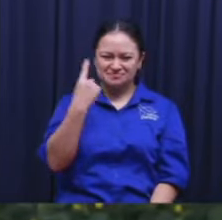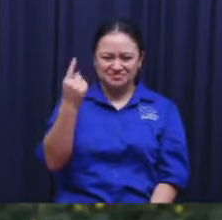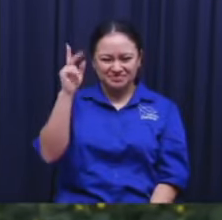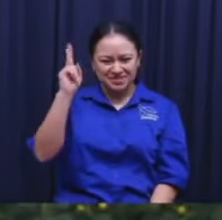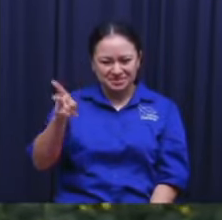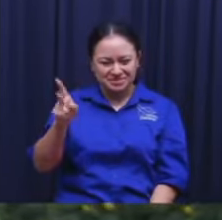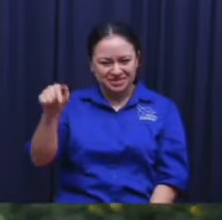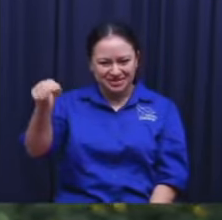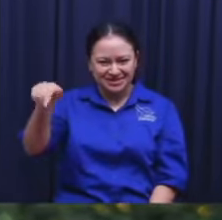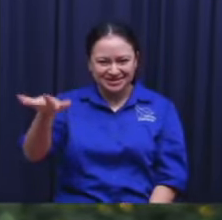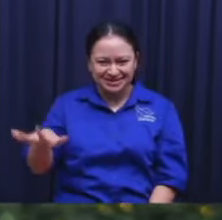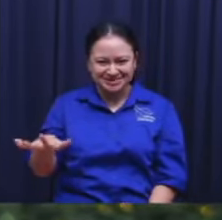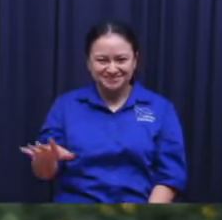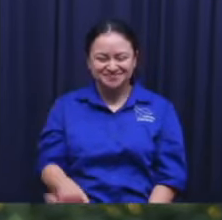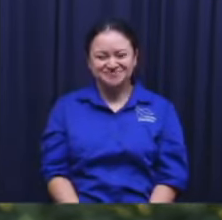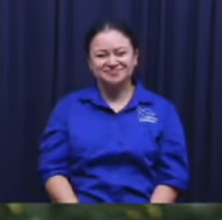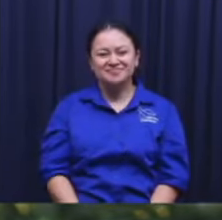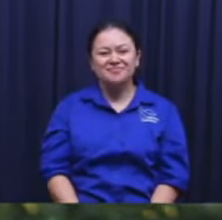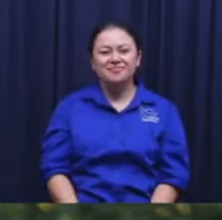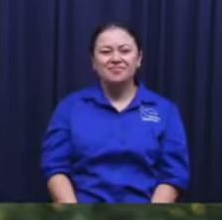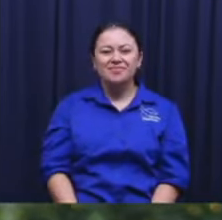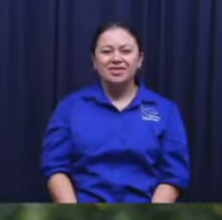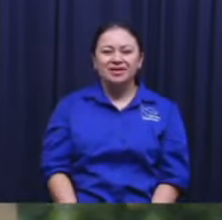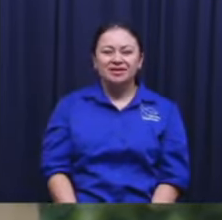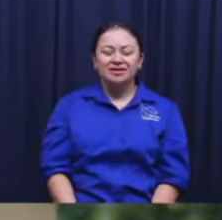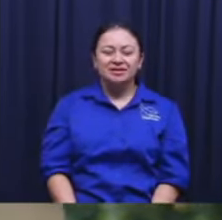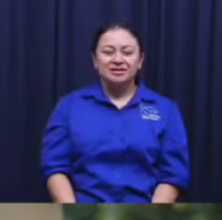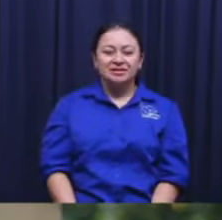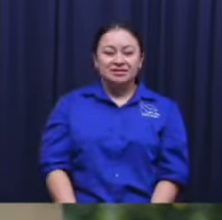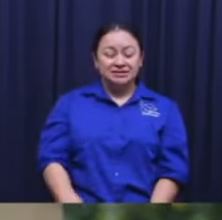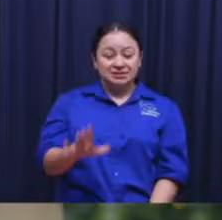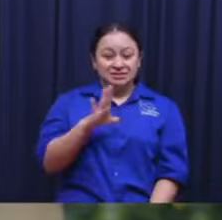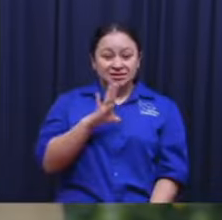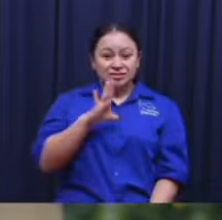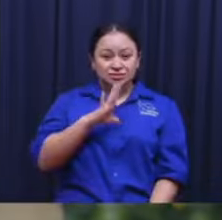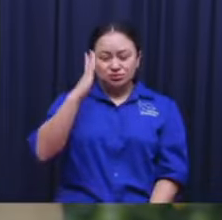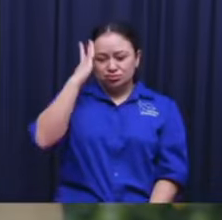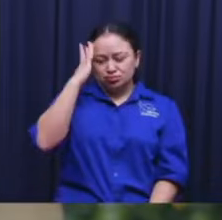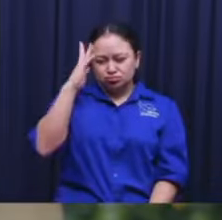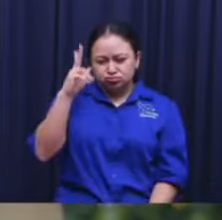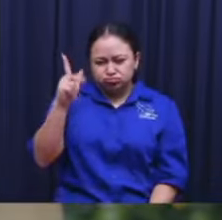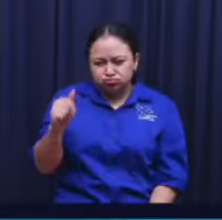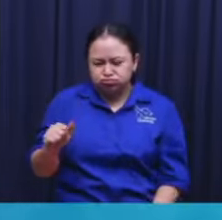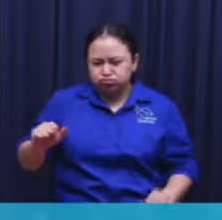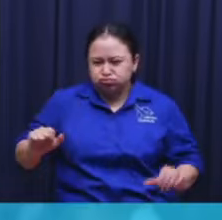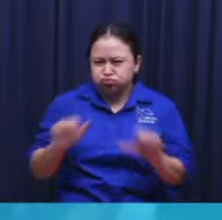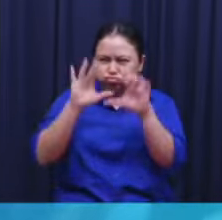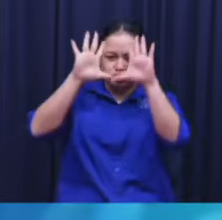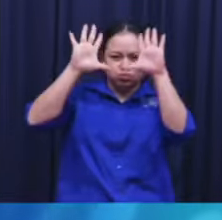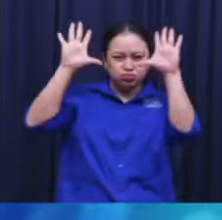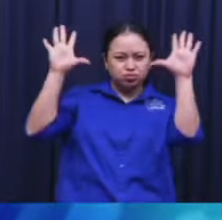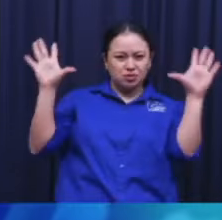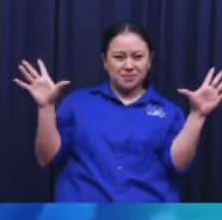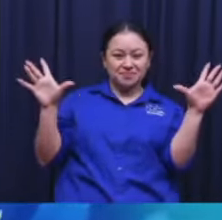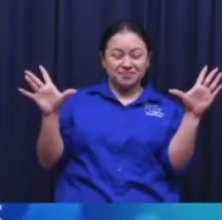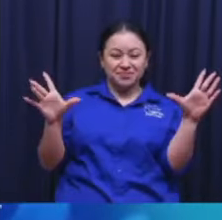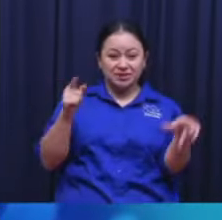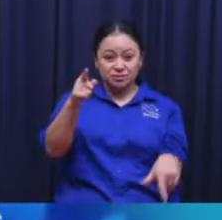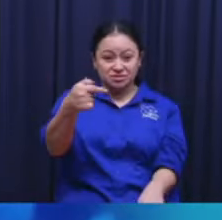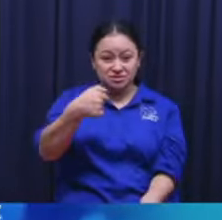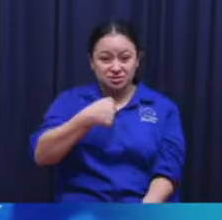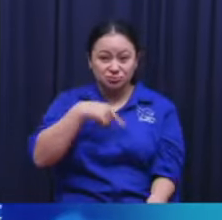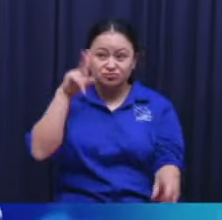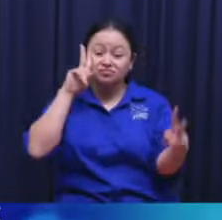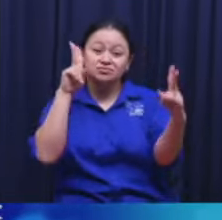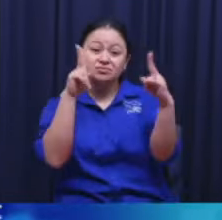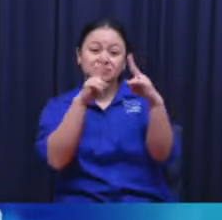Qué bueno, hemos tenido unos días extraordinarios desde que conocimos a Cristo, ¿verdad?